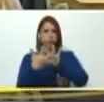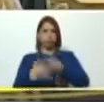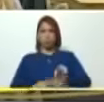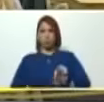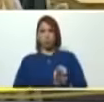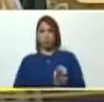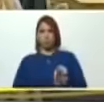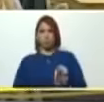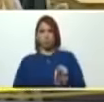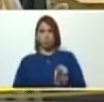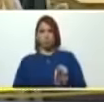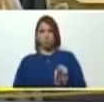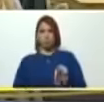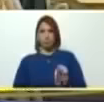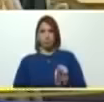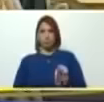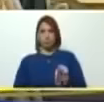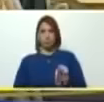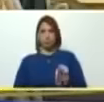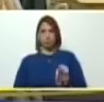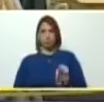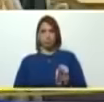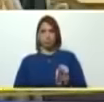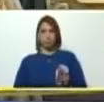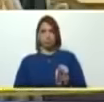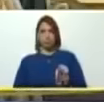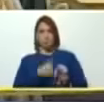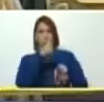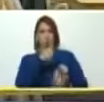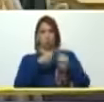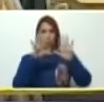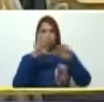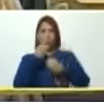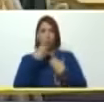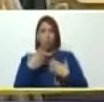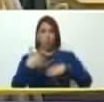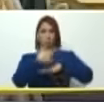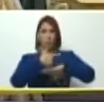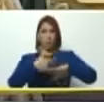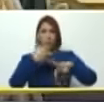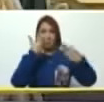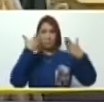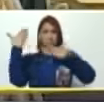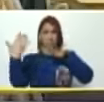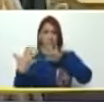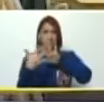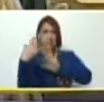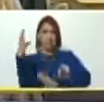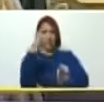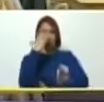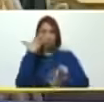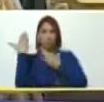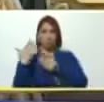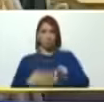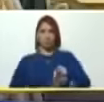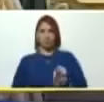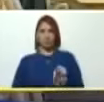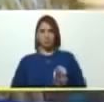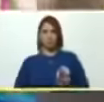de mente a mente, de corazón a corazón. 1x10 de buen gobierno. Caricuao, vamos adelante.